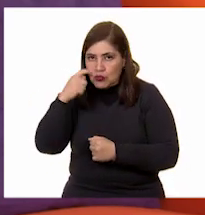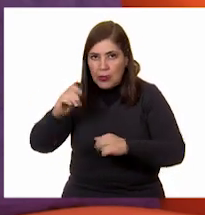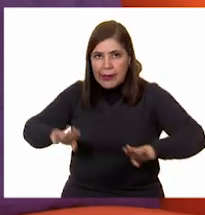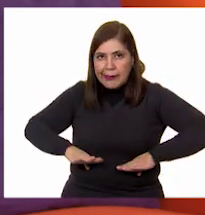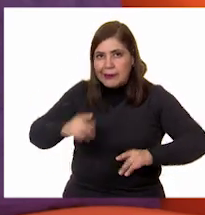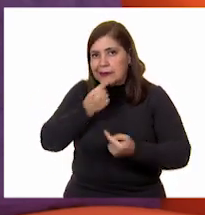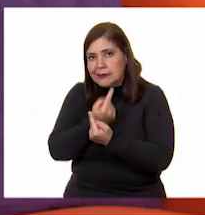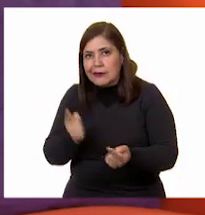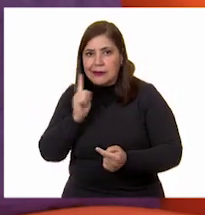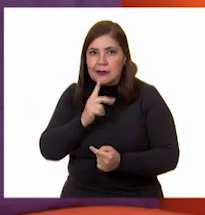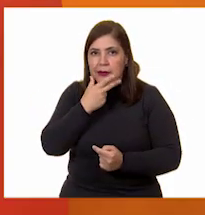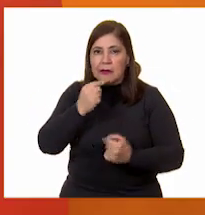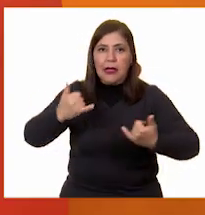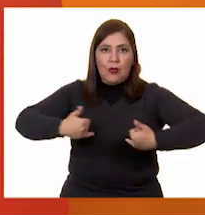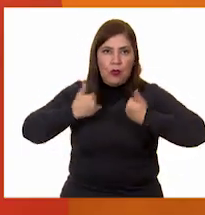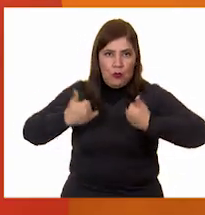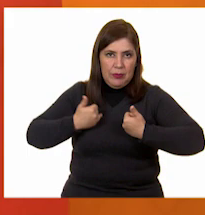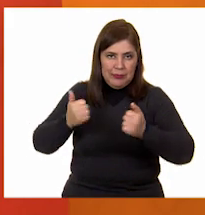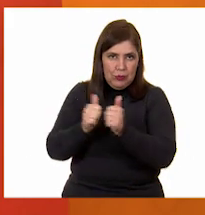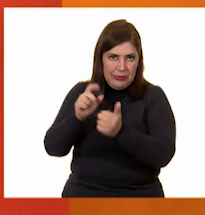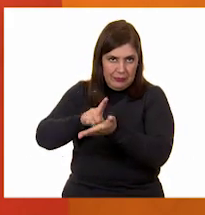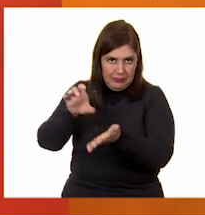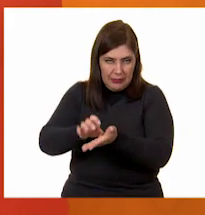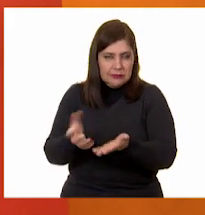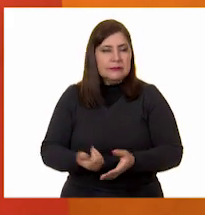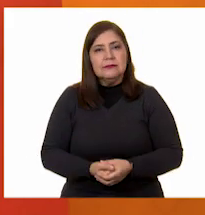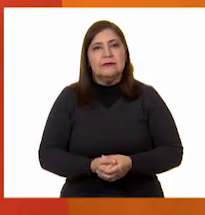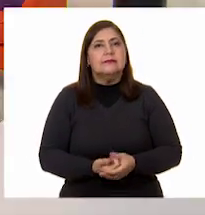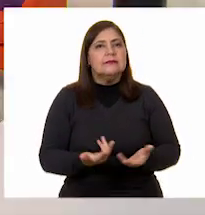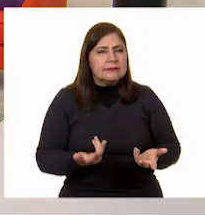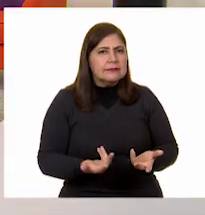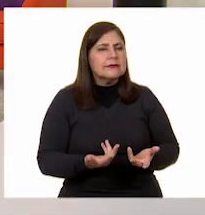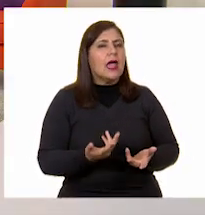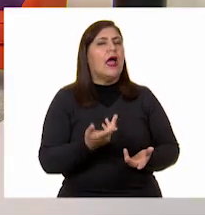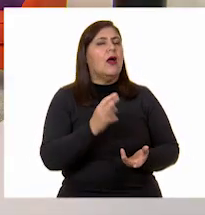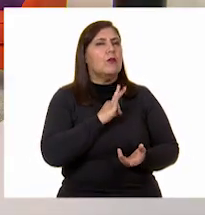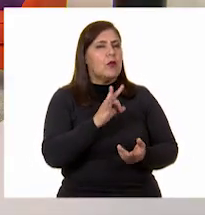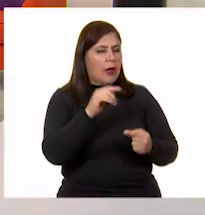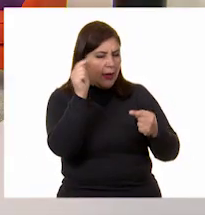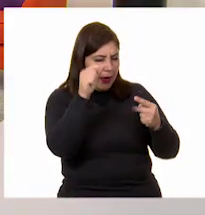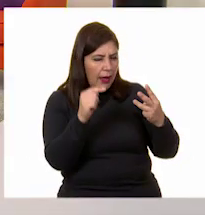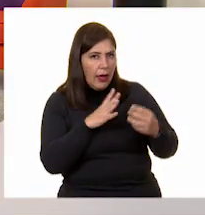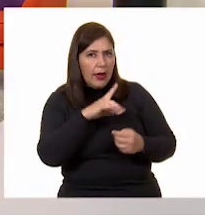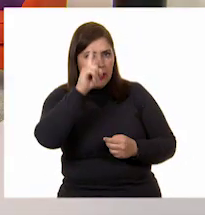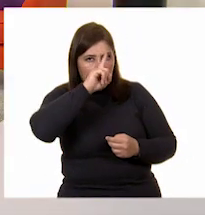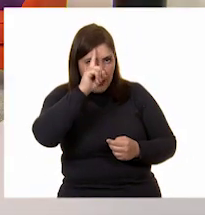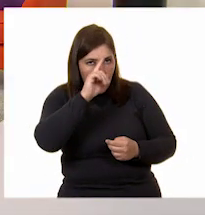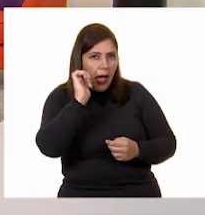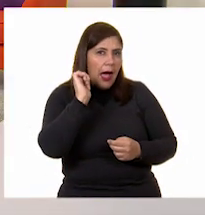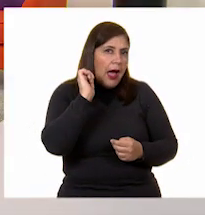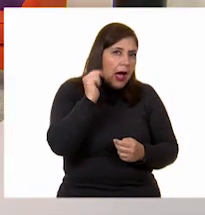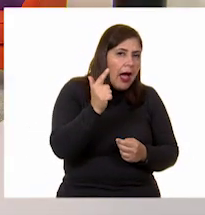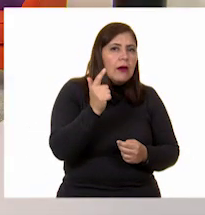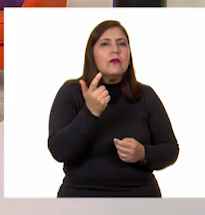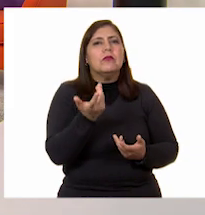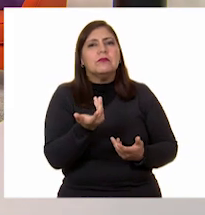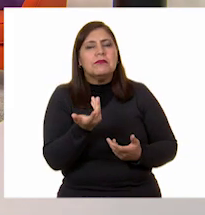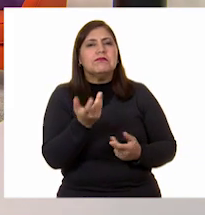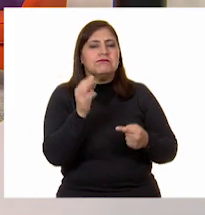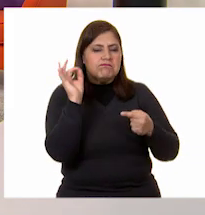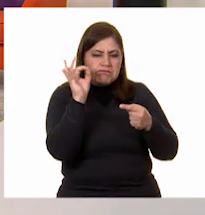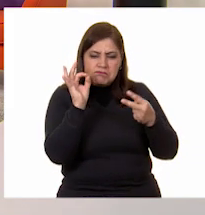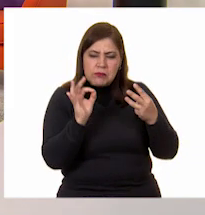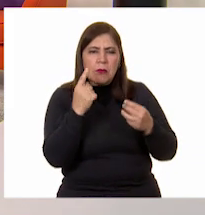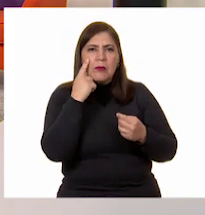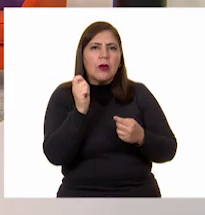niñas, niños y jóvenes. Supongo entonces que habrá recomendaciones o puntos a considerar dependiendo de la